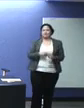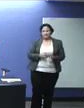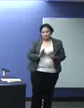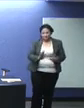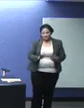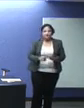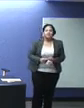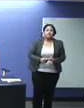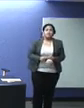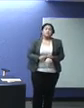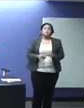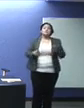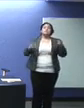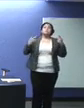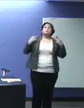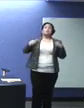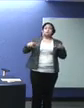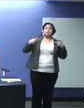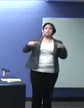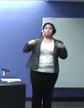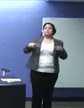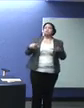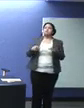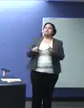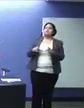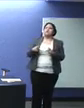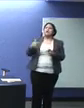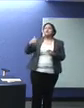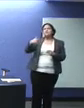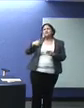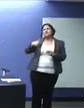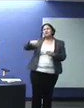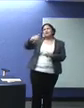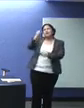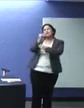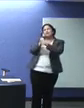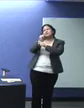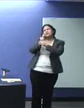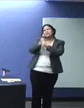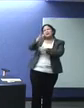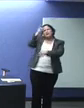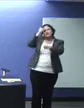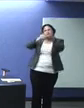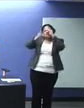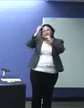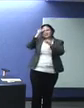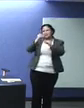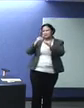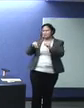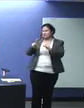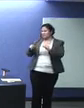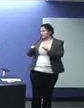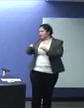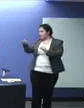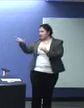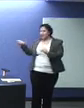las perspectivas sociológicas posmodernas, es decir, desde 1994, que son